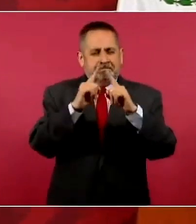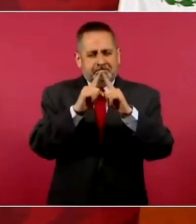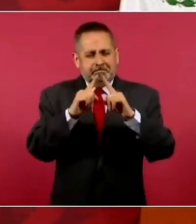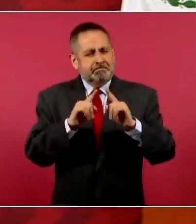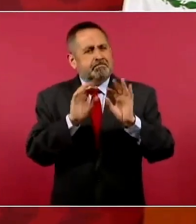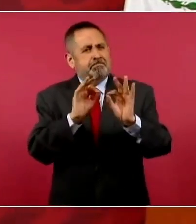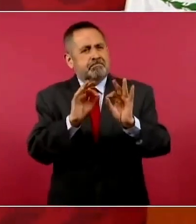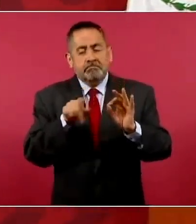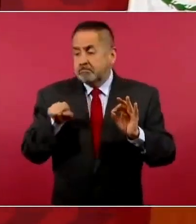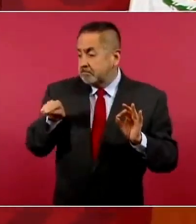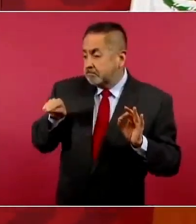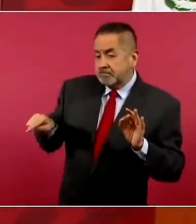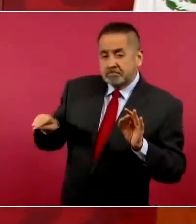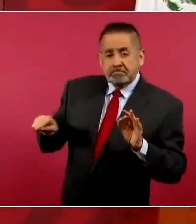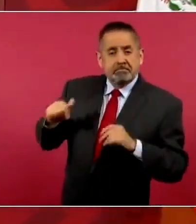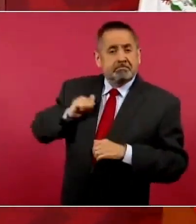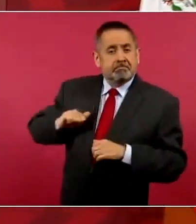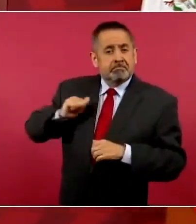dieron